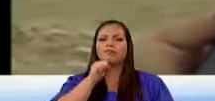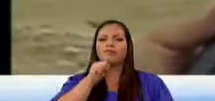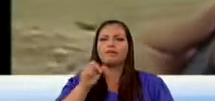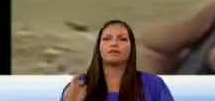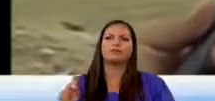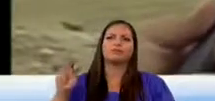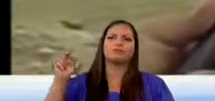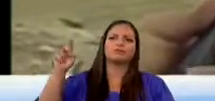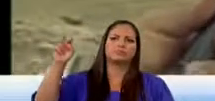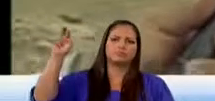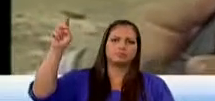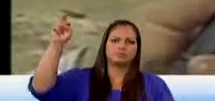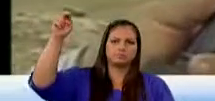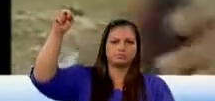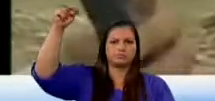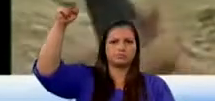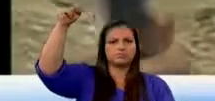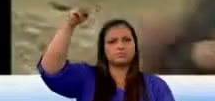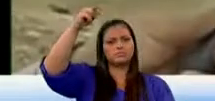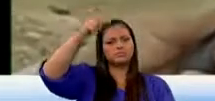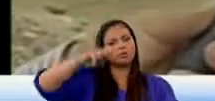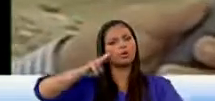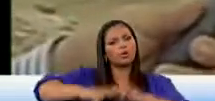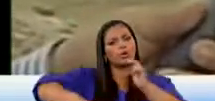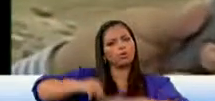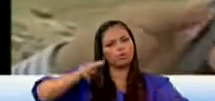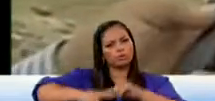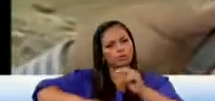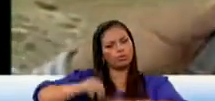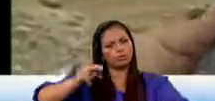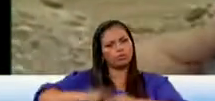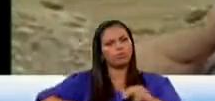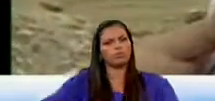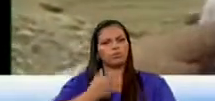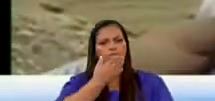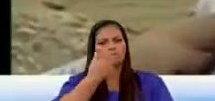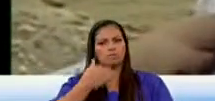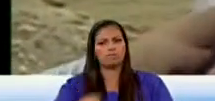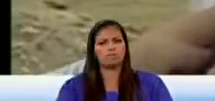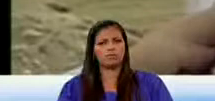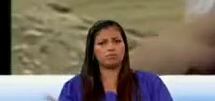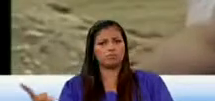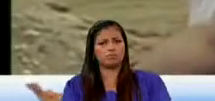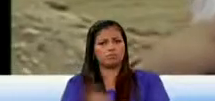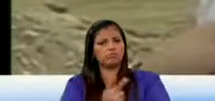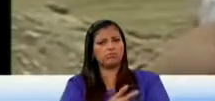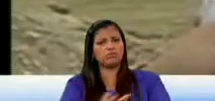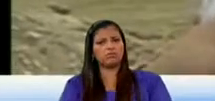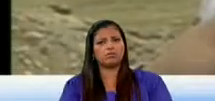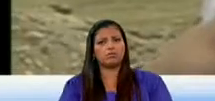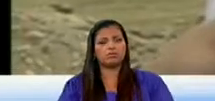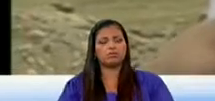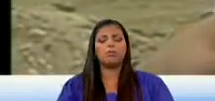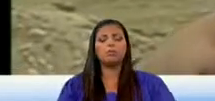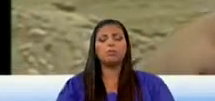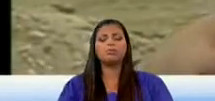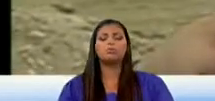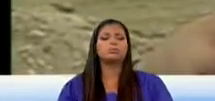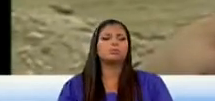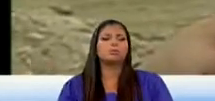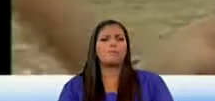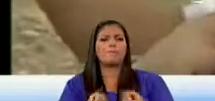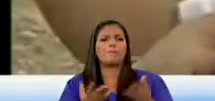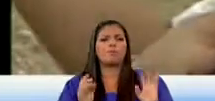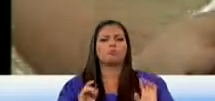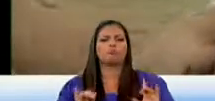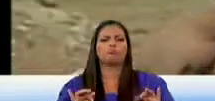desnivel. Perdón, un paso... peatonal elevado. Peatonal, sí, porque es muy peligroso. La gente transita, pasa mucha gente.